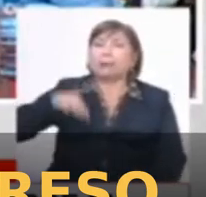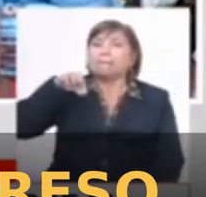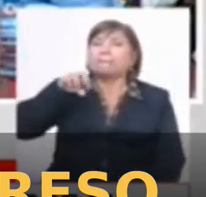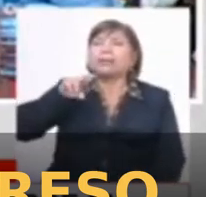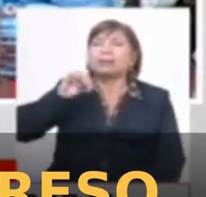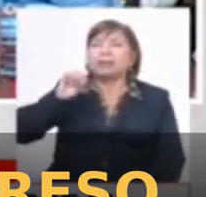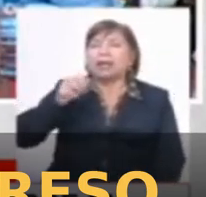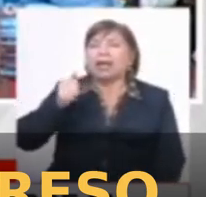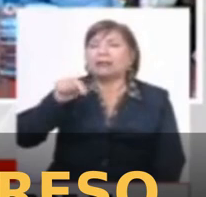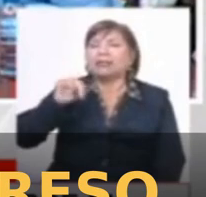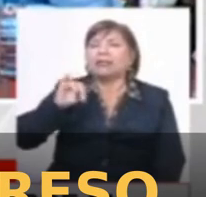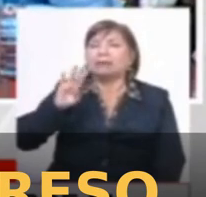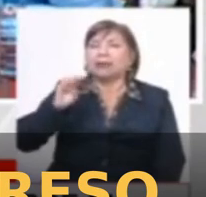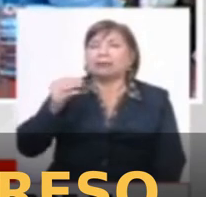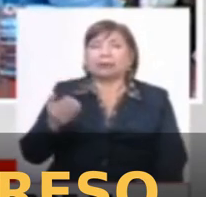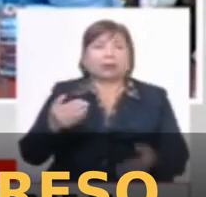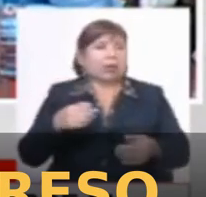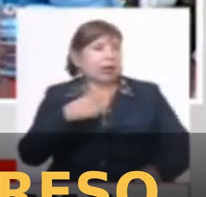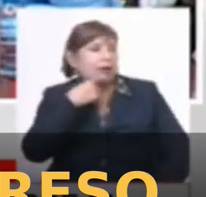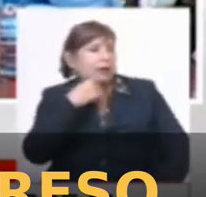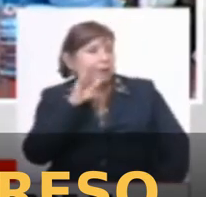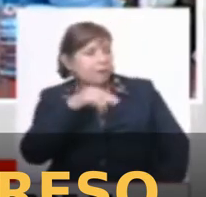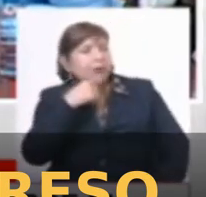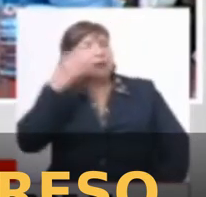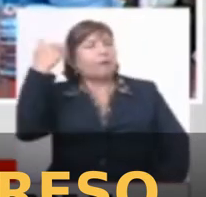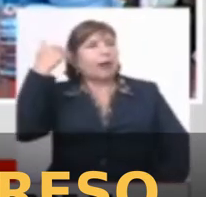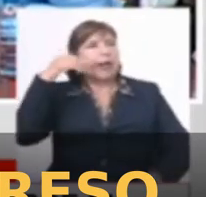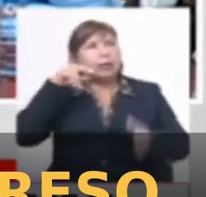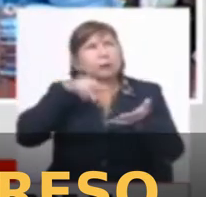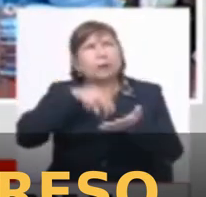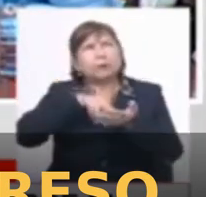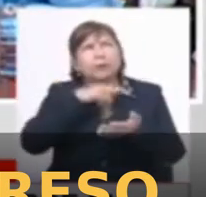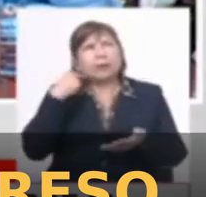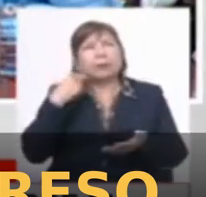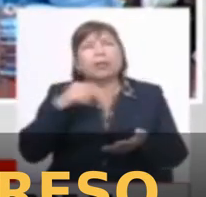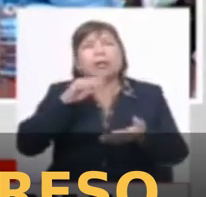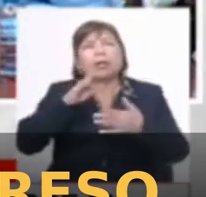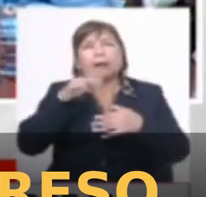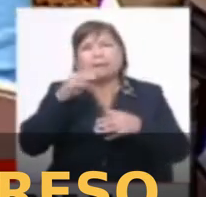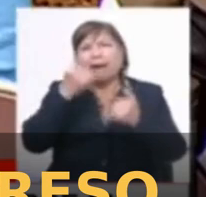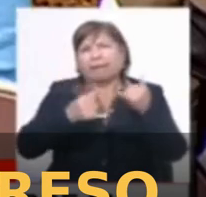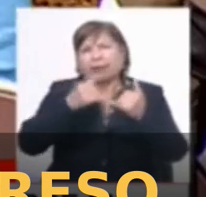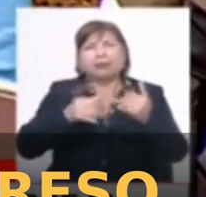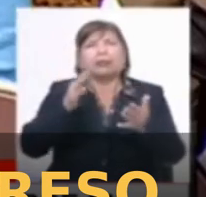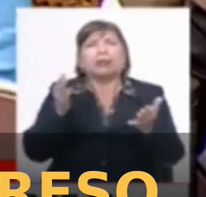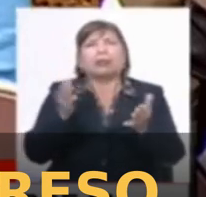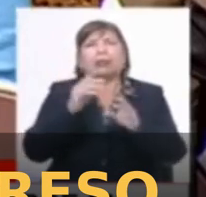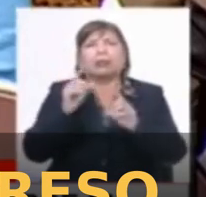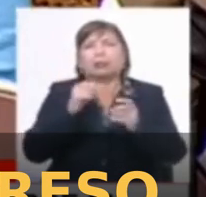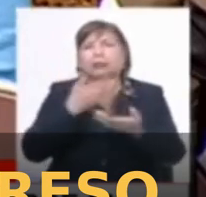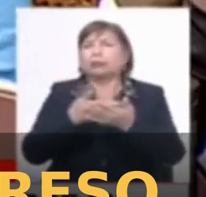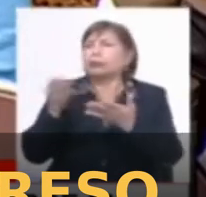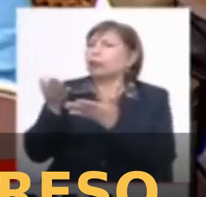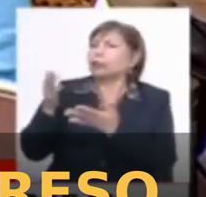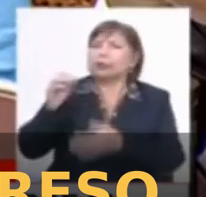ministro Aníbal Torres? ¿Cuándo? ¿Dónde? En noviembre fue esa reunión, a finales de noviembre, después del allanamiento del... ¿Dónde se llevó a cabo la reunión? En San